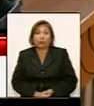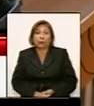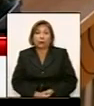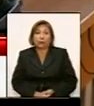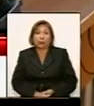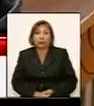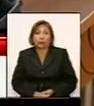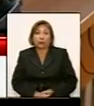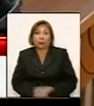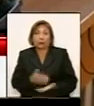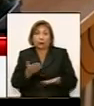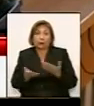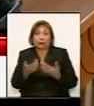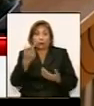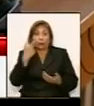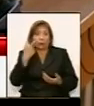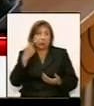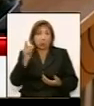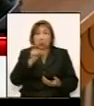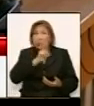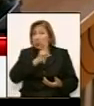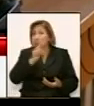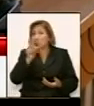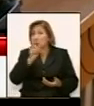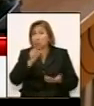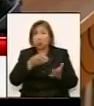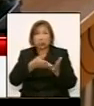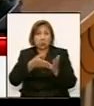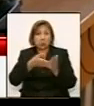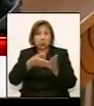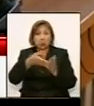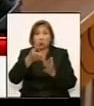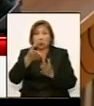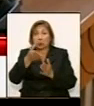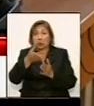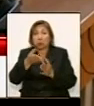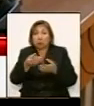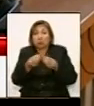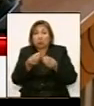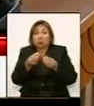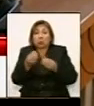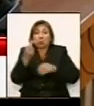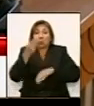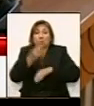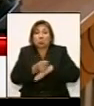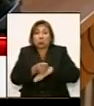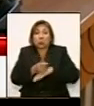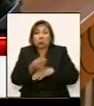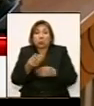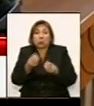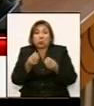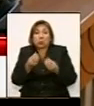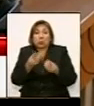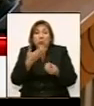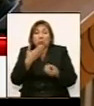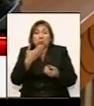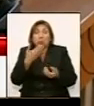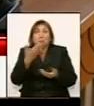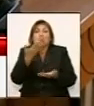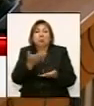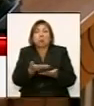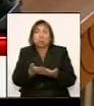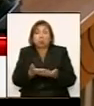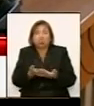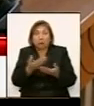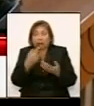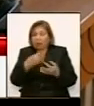y aún algunos que las conocen, no queda claro cuál es la ruta de denuncia. No sabemos cómo denunciar, no sabemos a quién acudir. Y eso